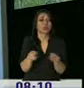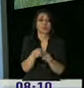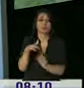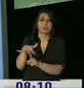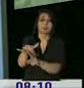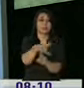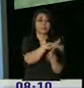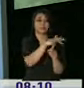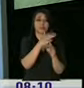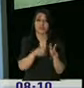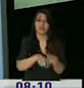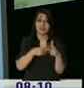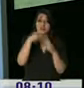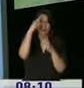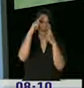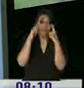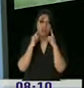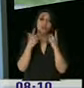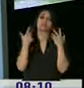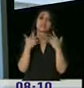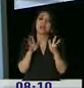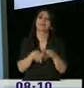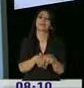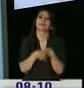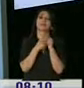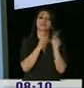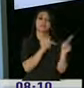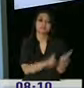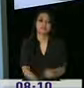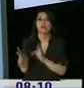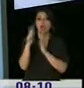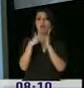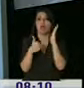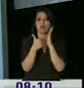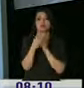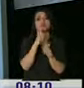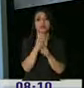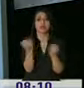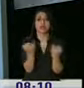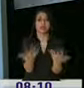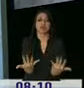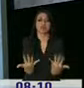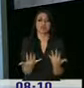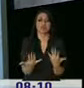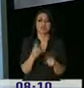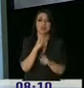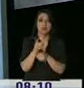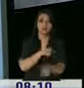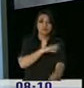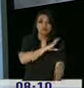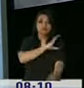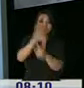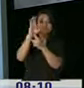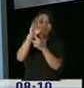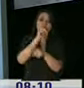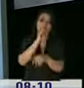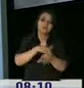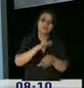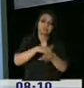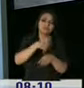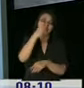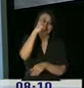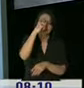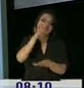verano, pues malitos, pues a ver, hagamos una planificación, han crecido las hierbas, no estamos criticando el por qué crecen las hierbas y no han podido